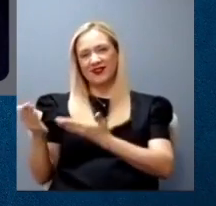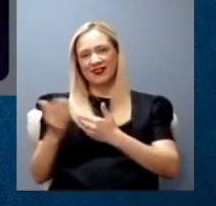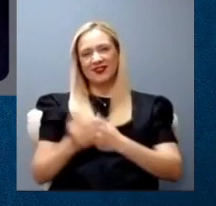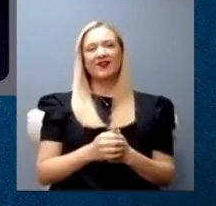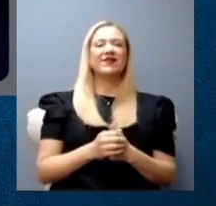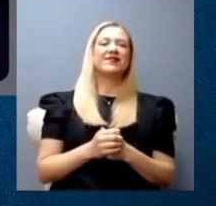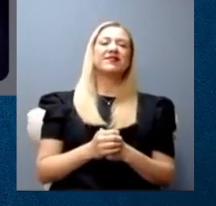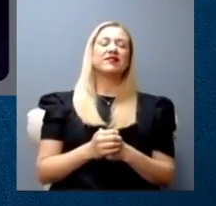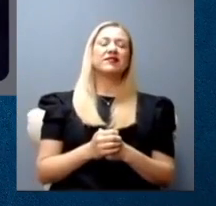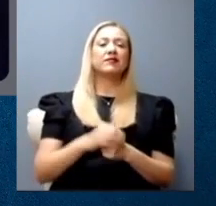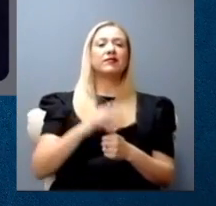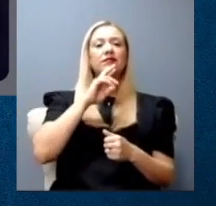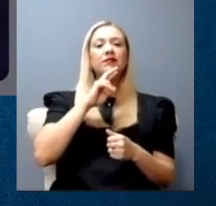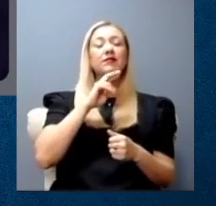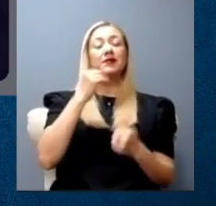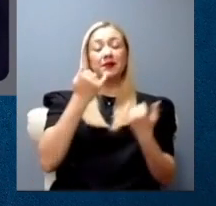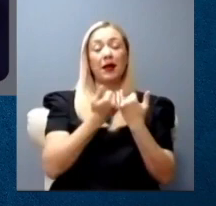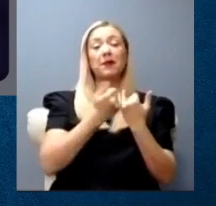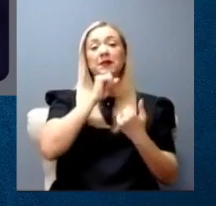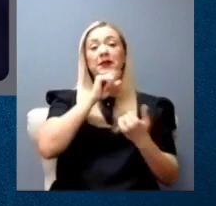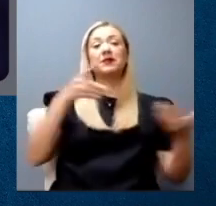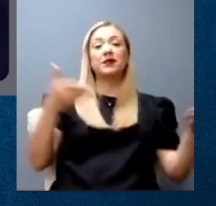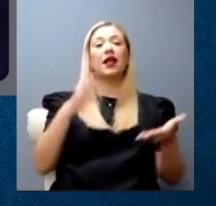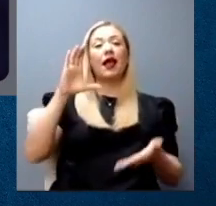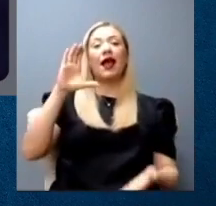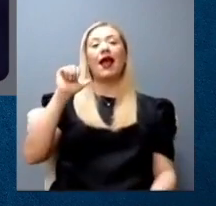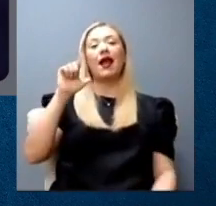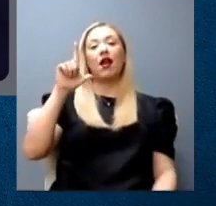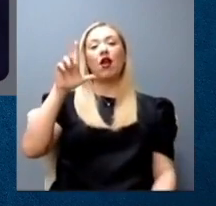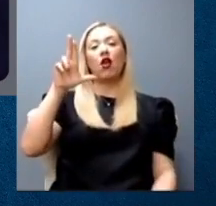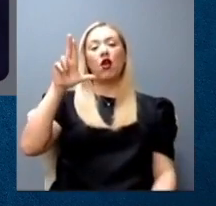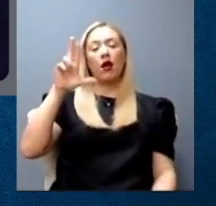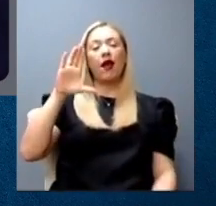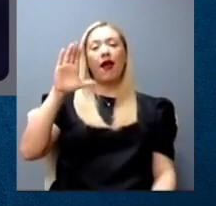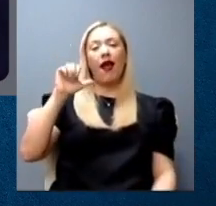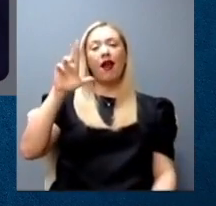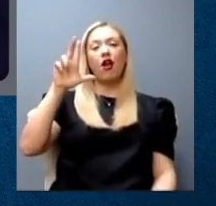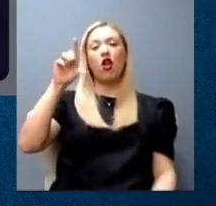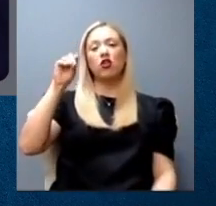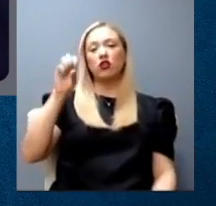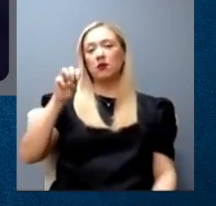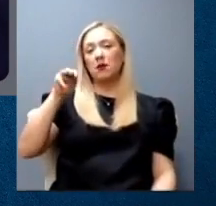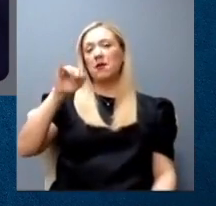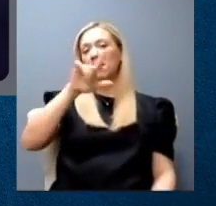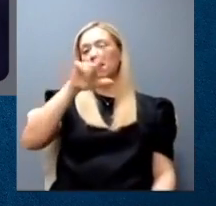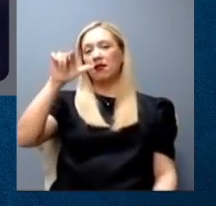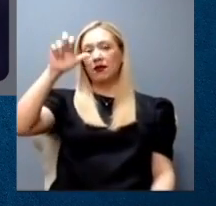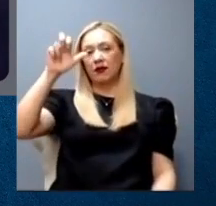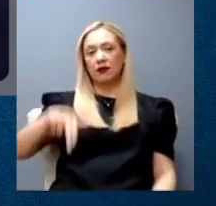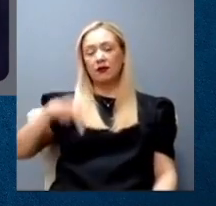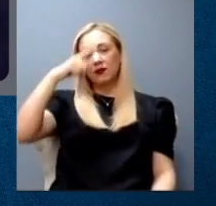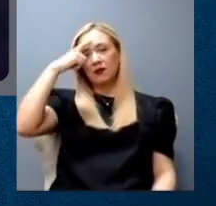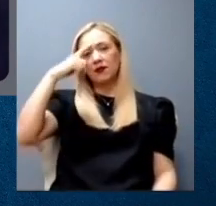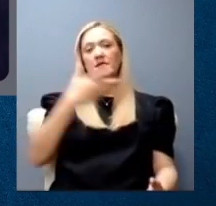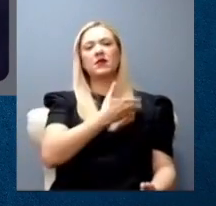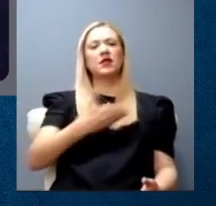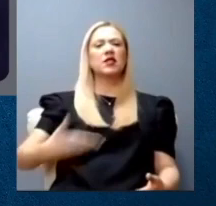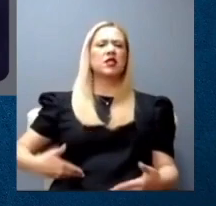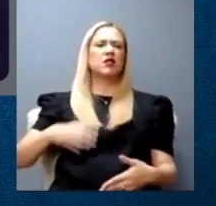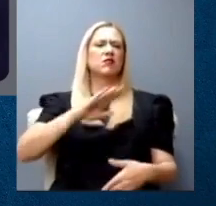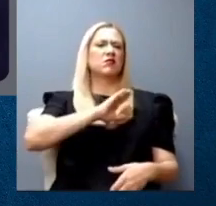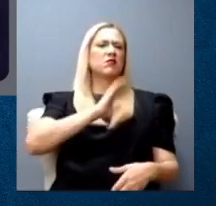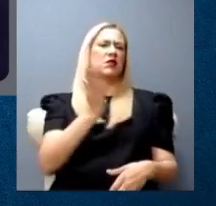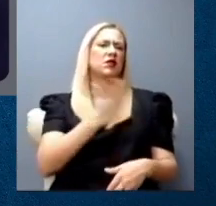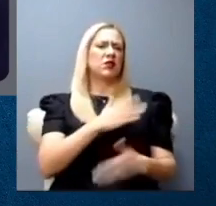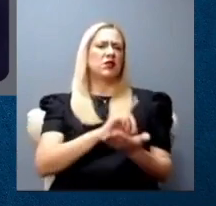También presento a Carlos Villán Durán, presidente fundador de la Asociación Española para el Derecho Internacional de los Derechos Humanos. Fue miembro de la Oficina